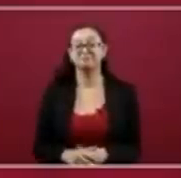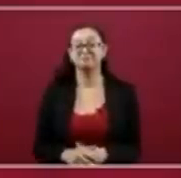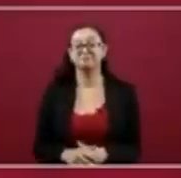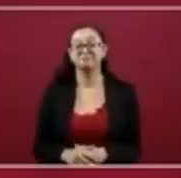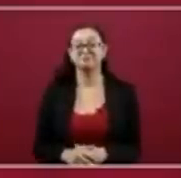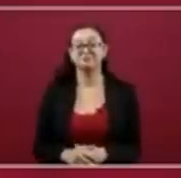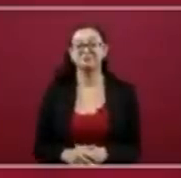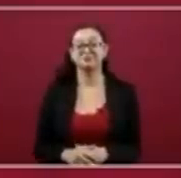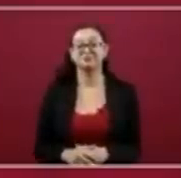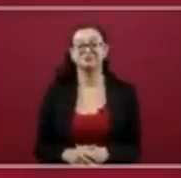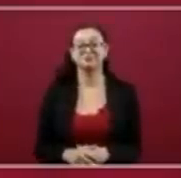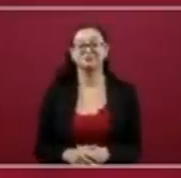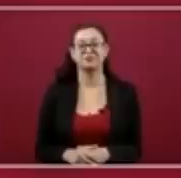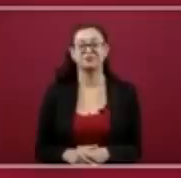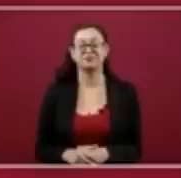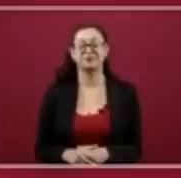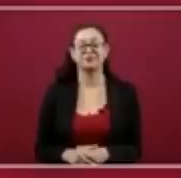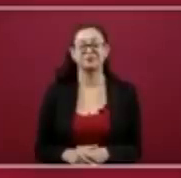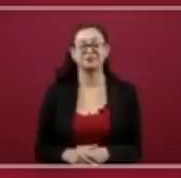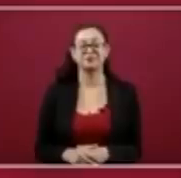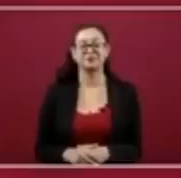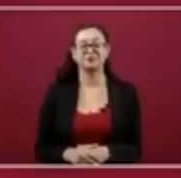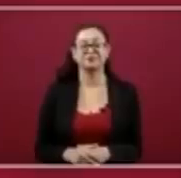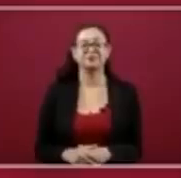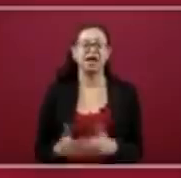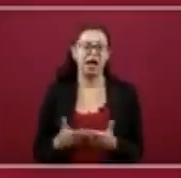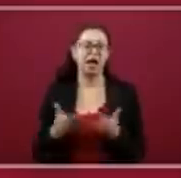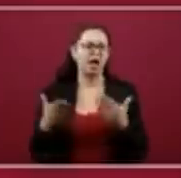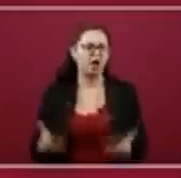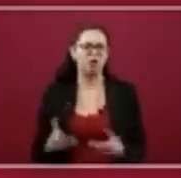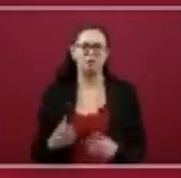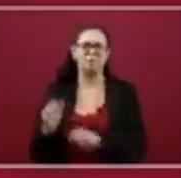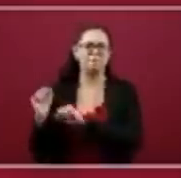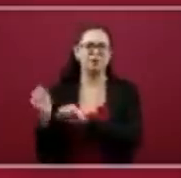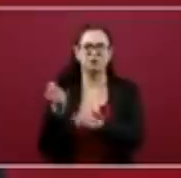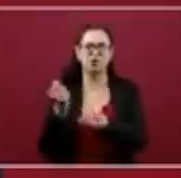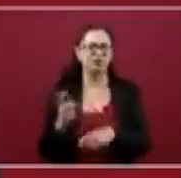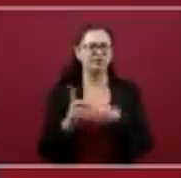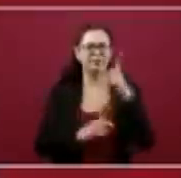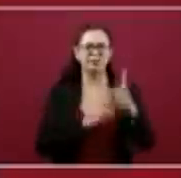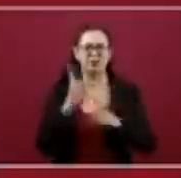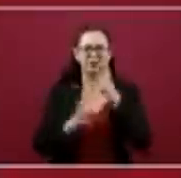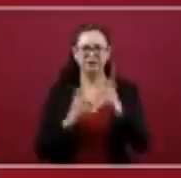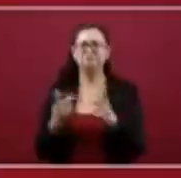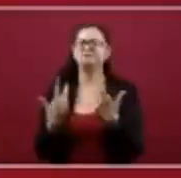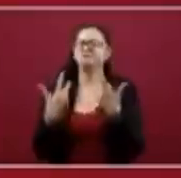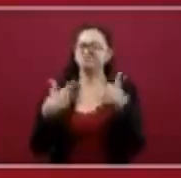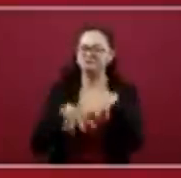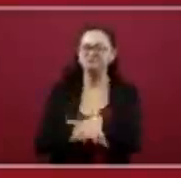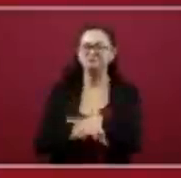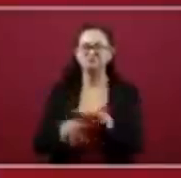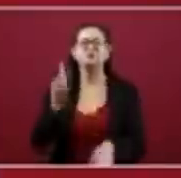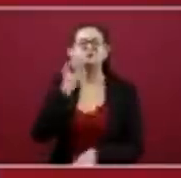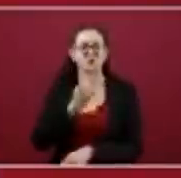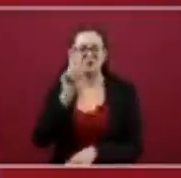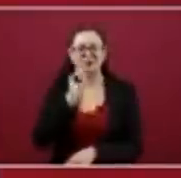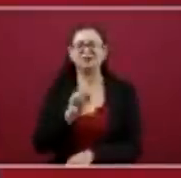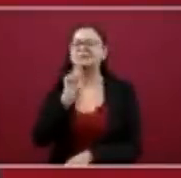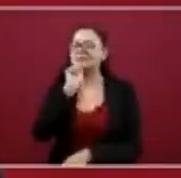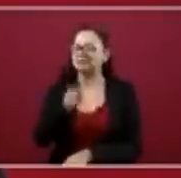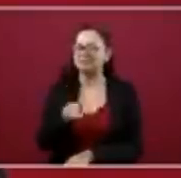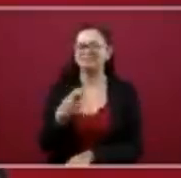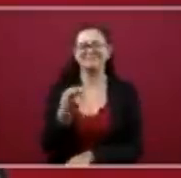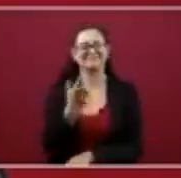porque ahora ya para el béisbol y todos los deportes están participando muchas mujeres y eso es muy